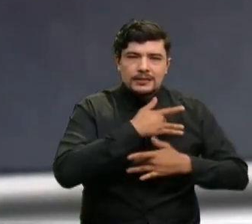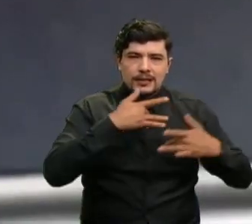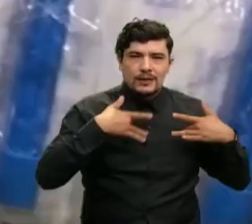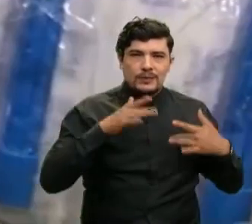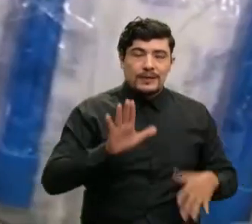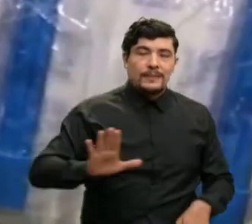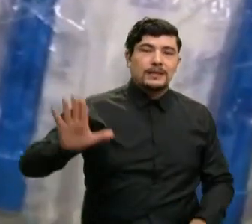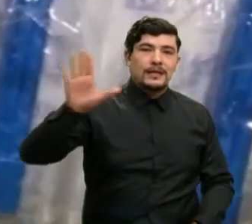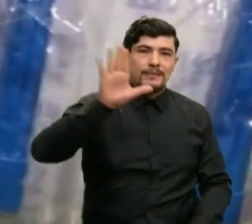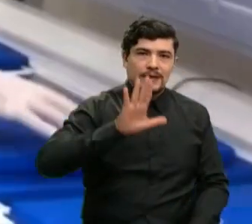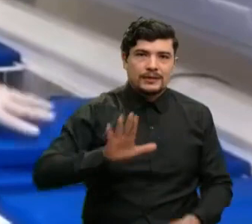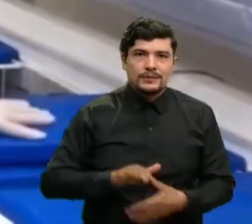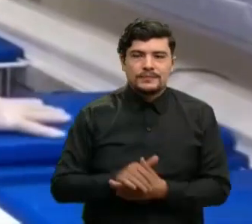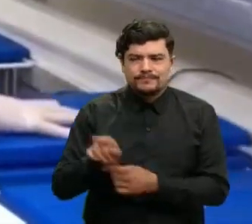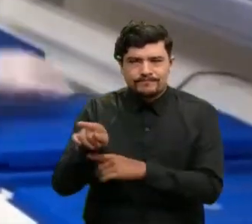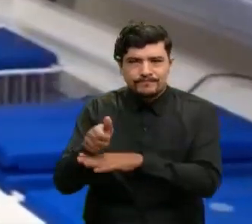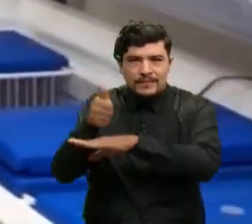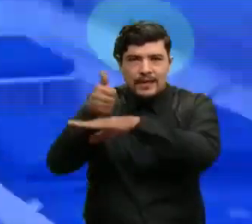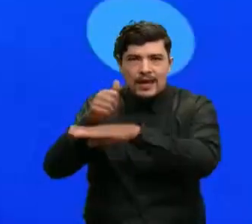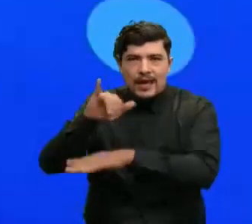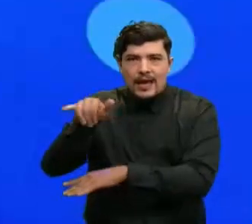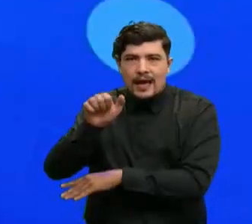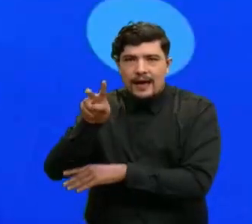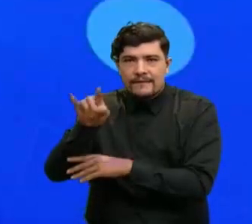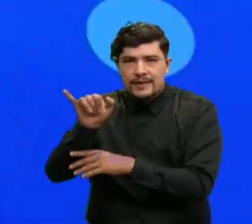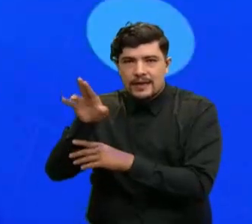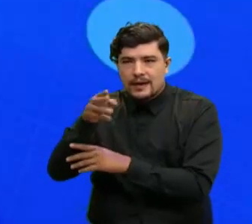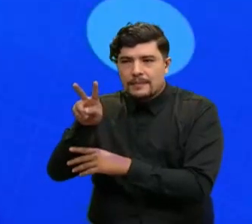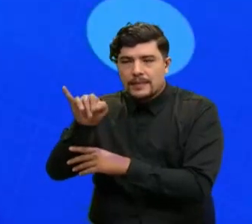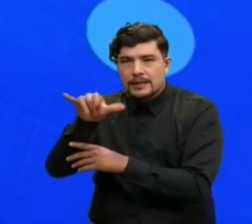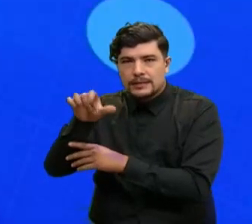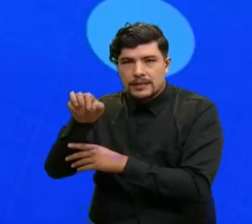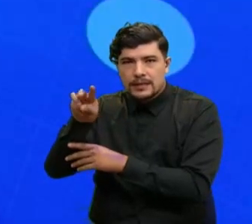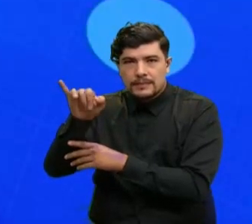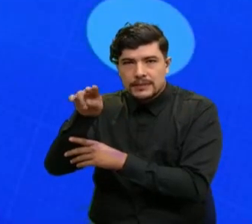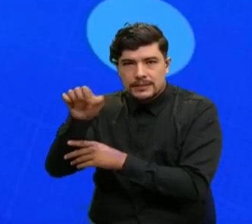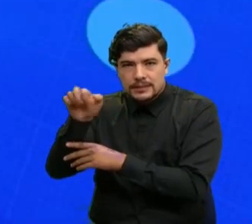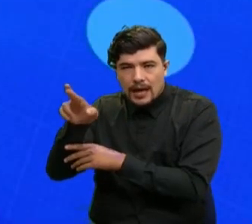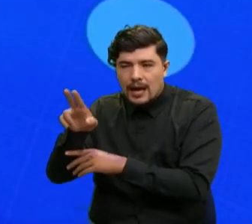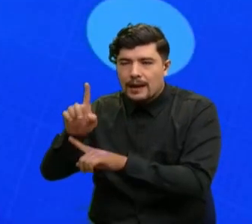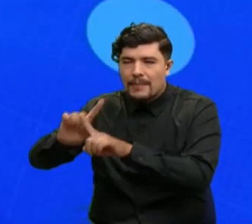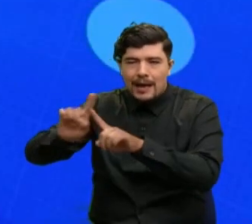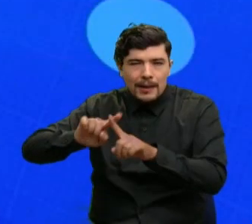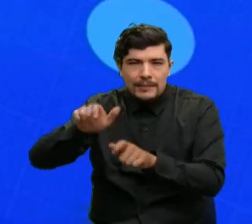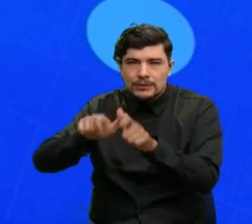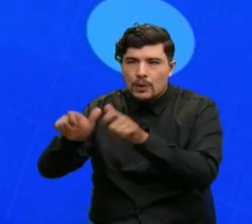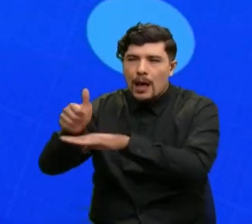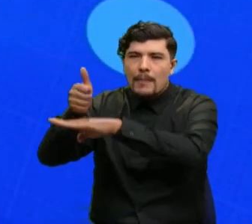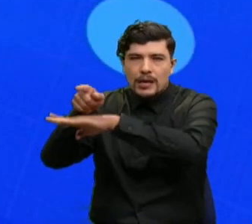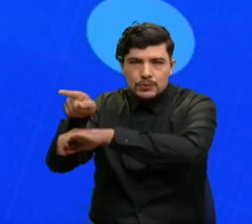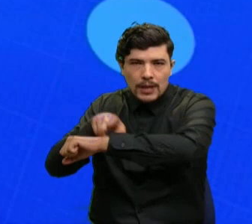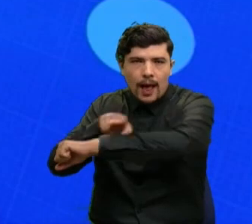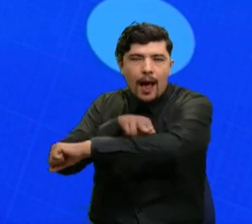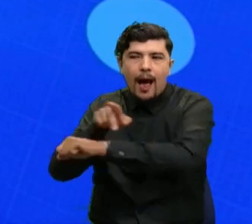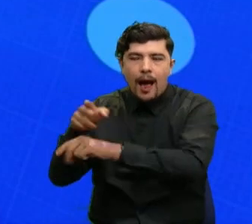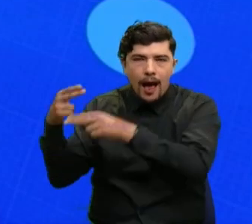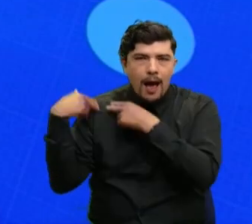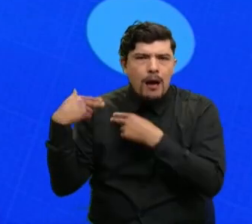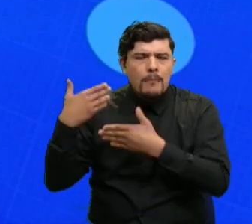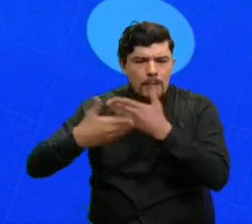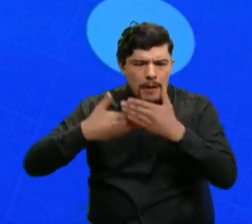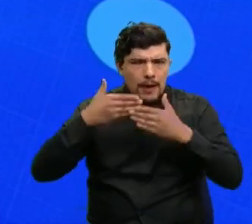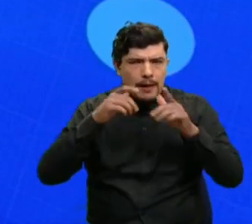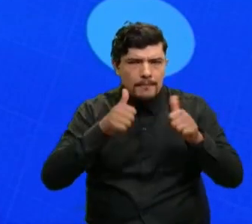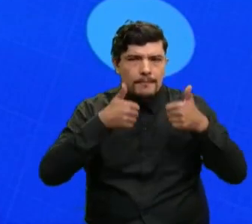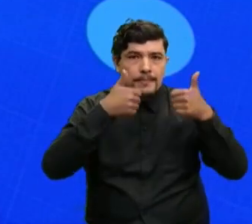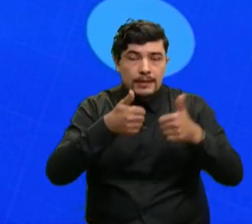doctor Javier Villamizar, de la coordinadora del PAI de vacunación, Vladimar Díaz. Diana, nosotros en este momento hemos recibido del gobierno nacional